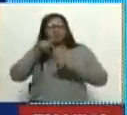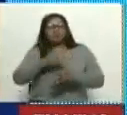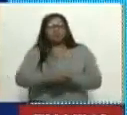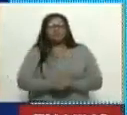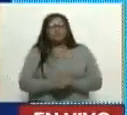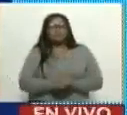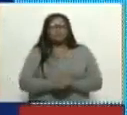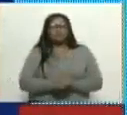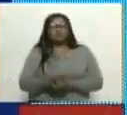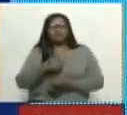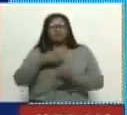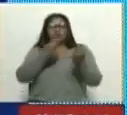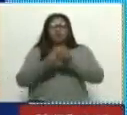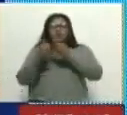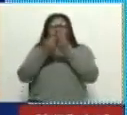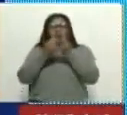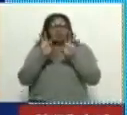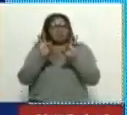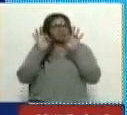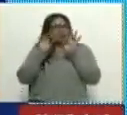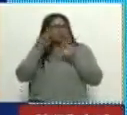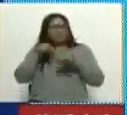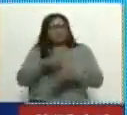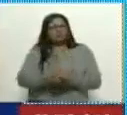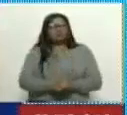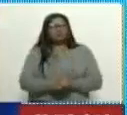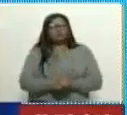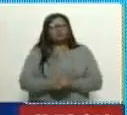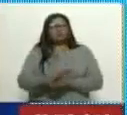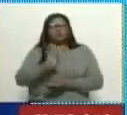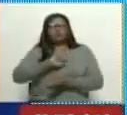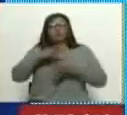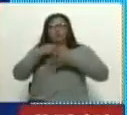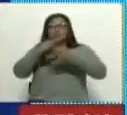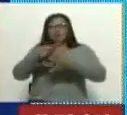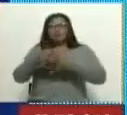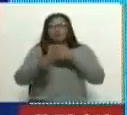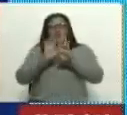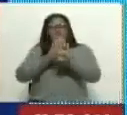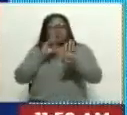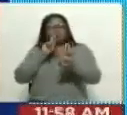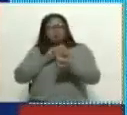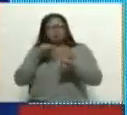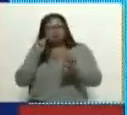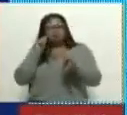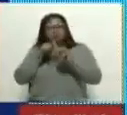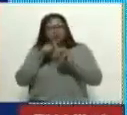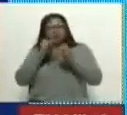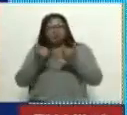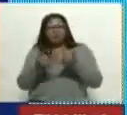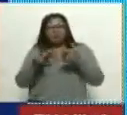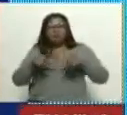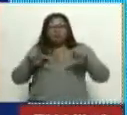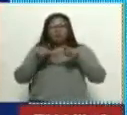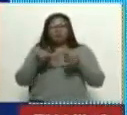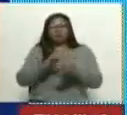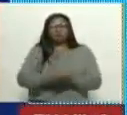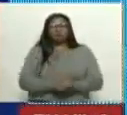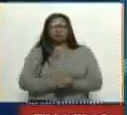económicas empresariales los intereses de Quienes más dinero concentran capital concentran